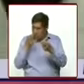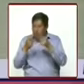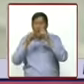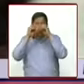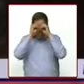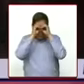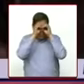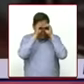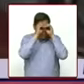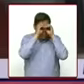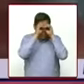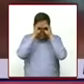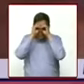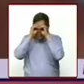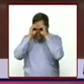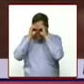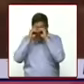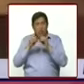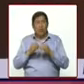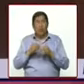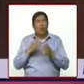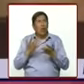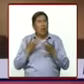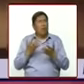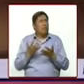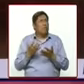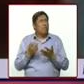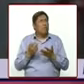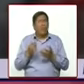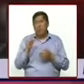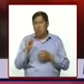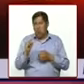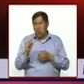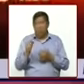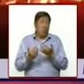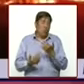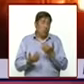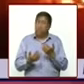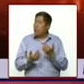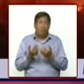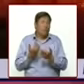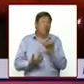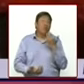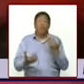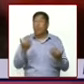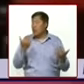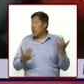bomberos voluntarios. Se encontró, todavía hay focos de calor